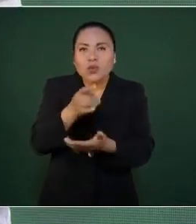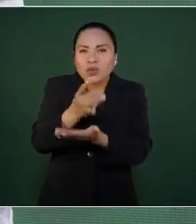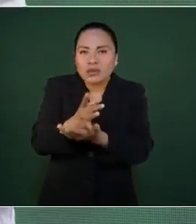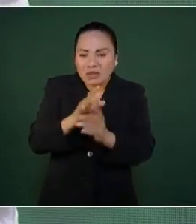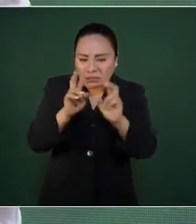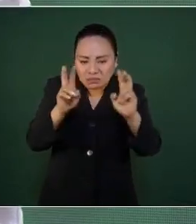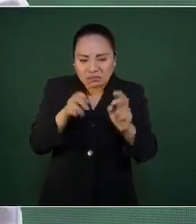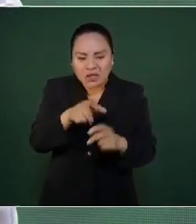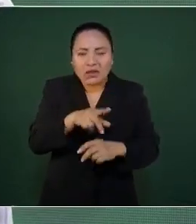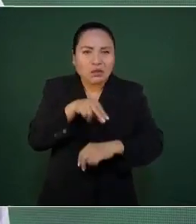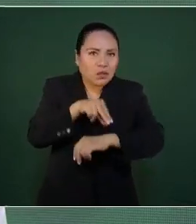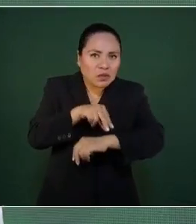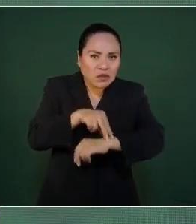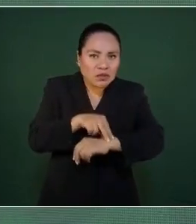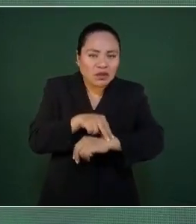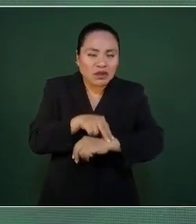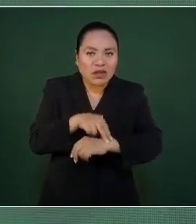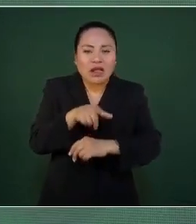pues imagínense